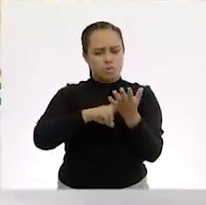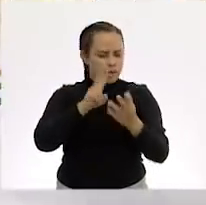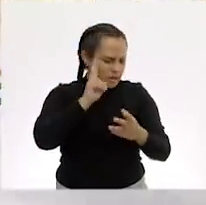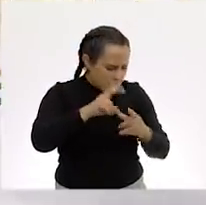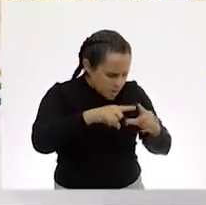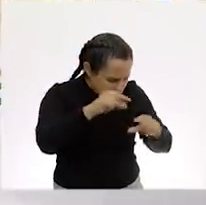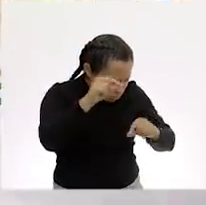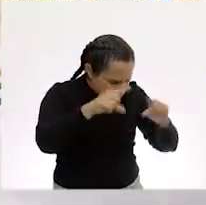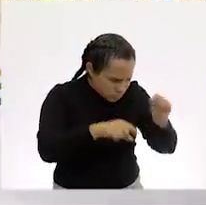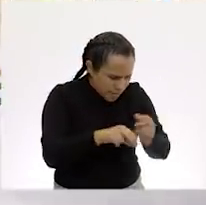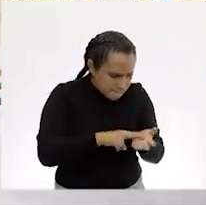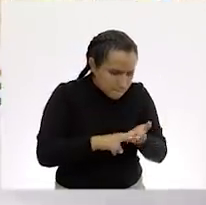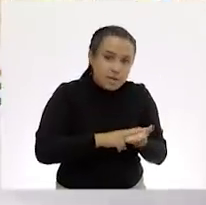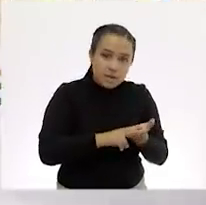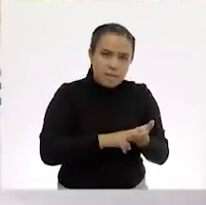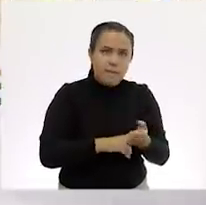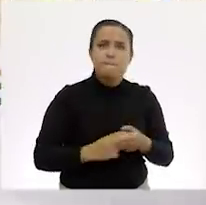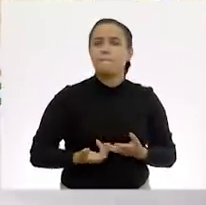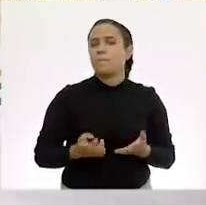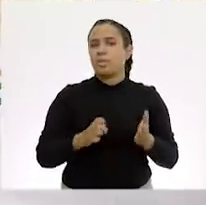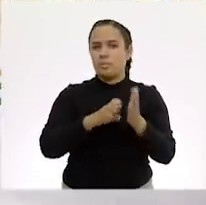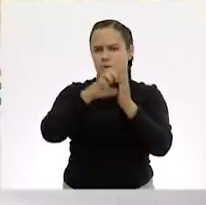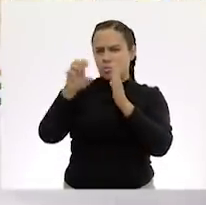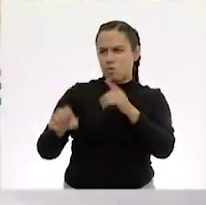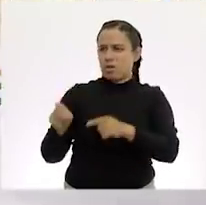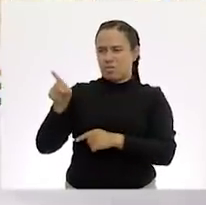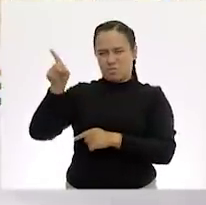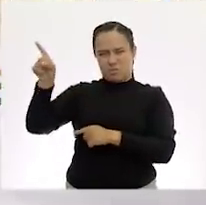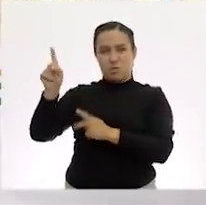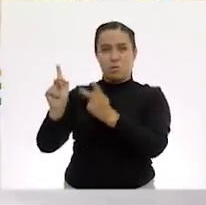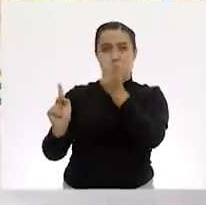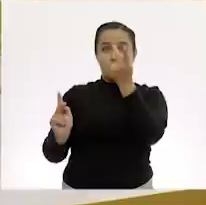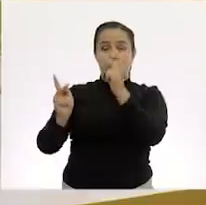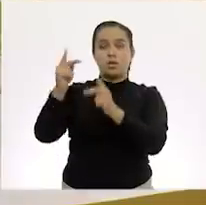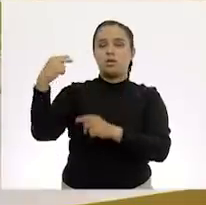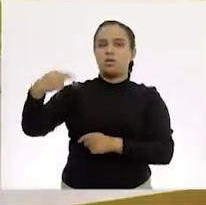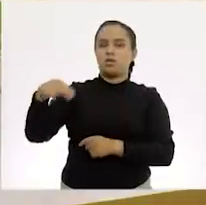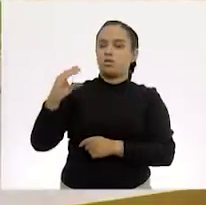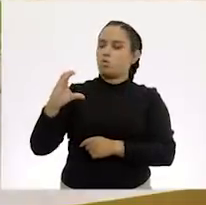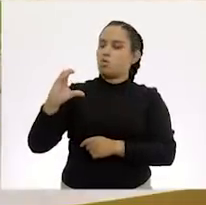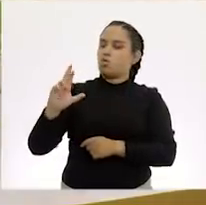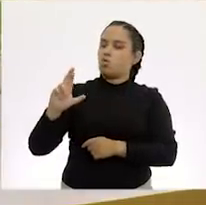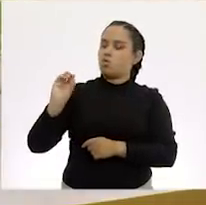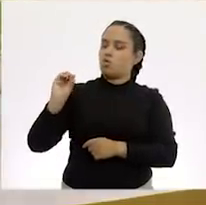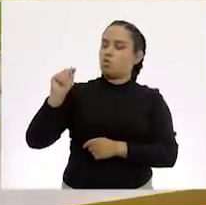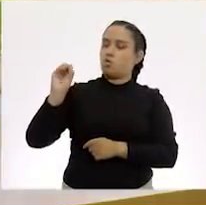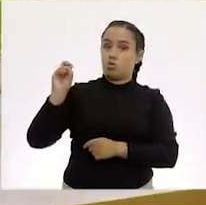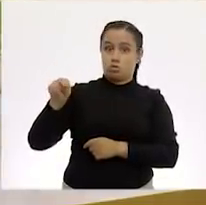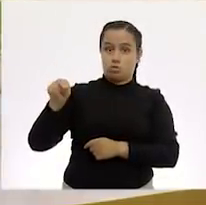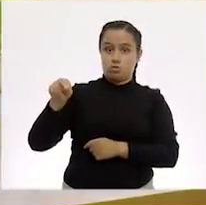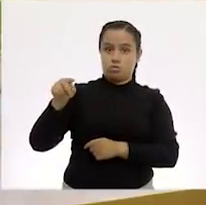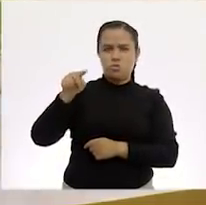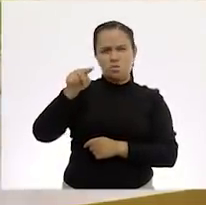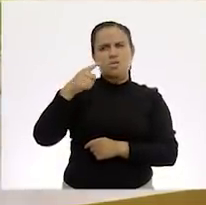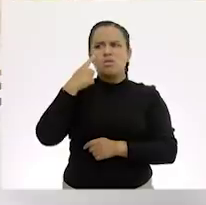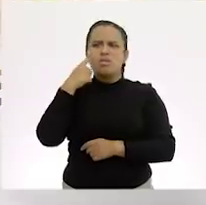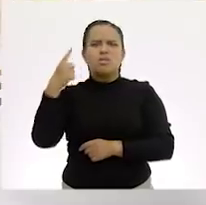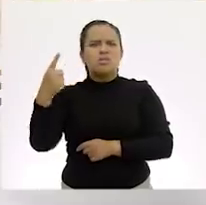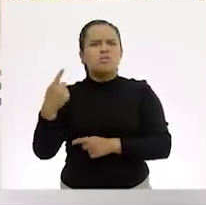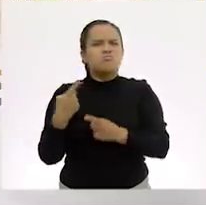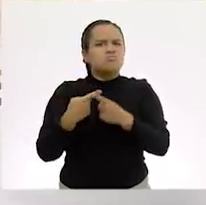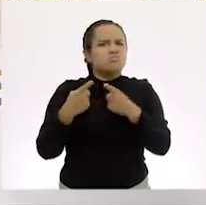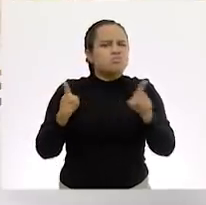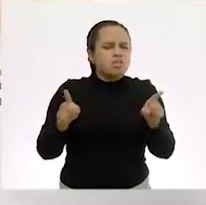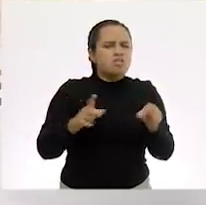plantas. Pero, ¿qué pasa con esta planta que se llama crotón? ¿Alguien ve algo de diferente en esta